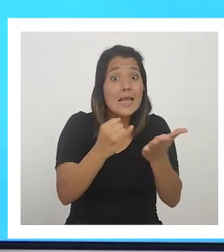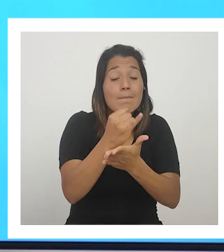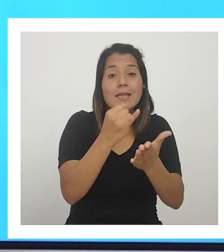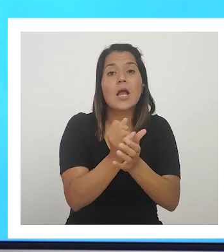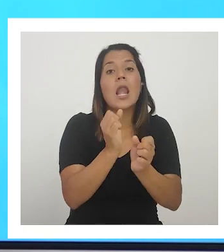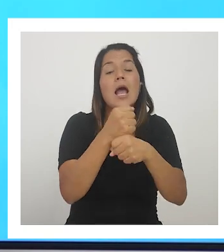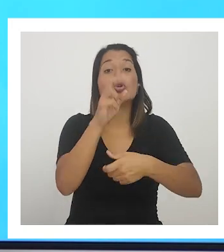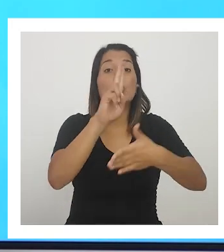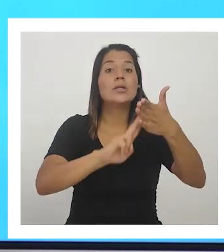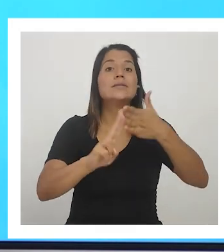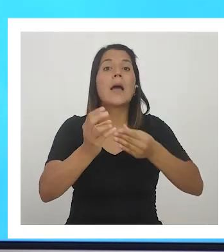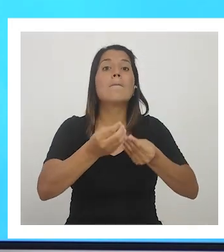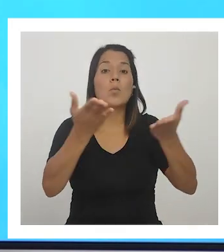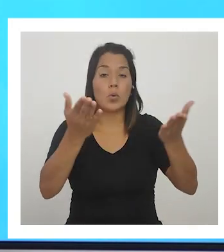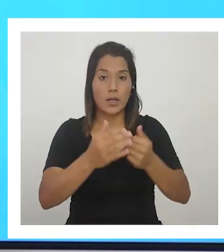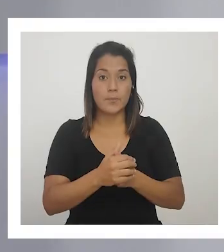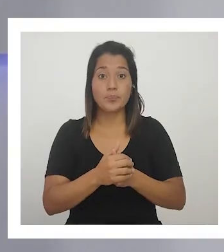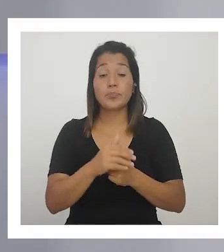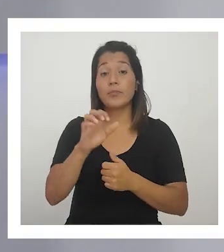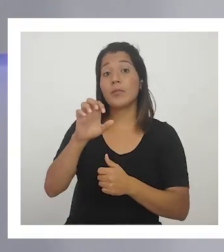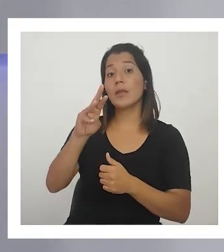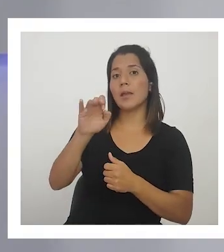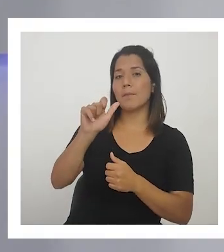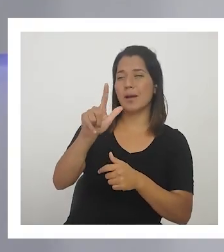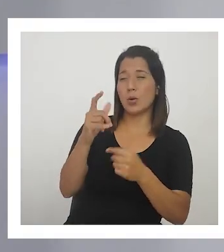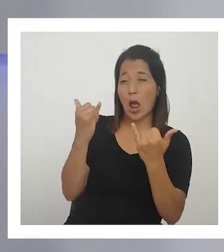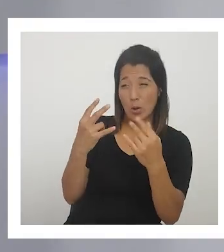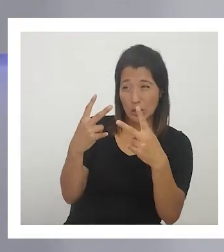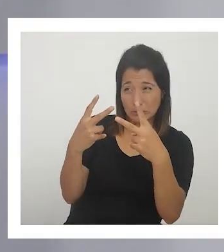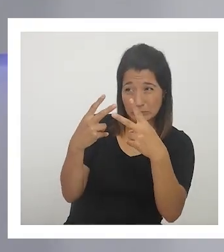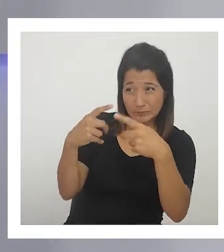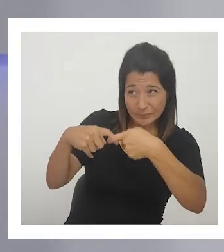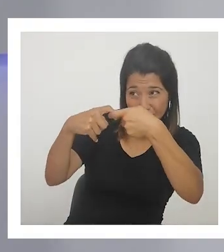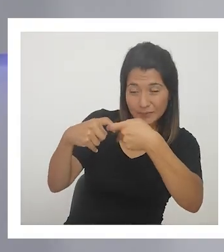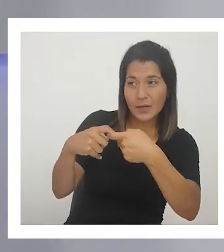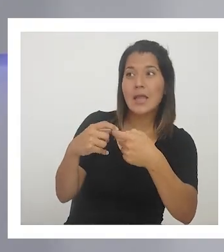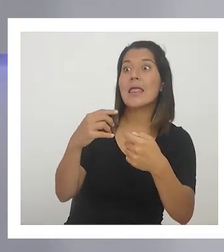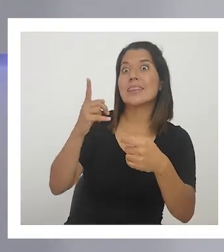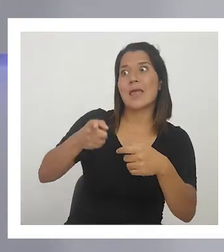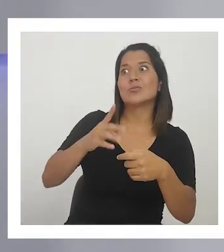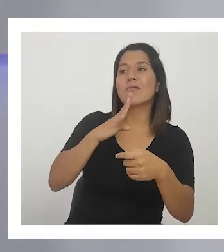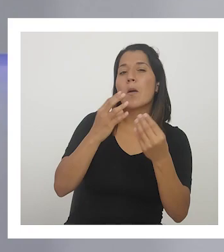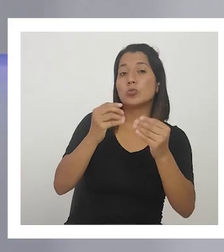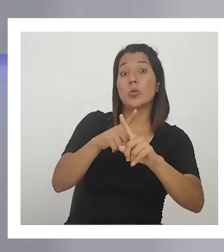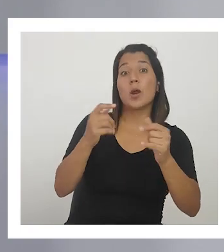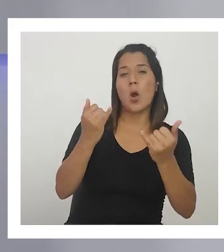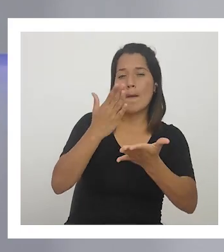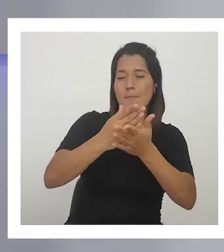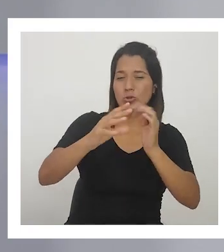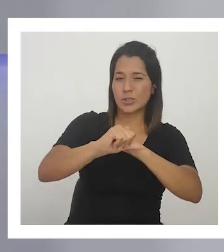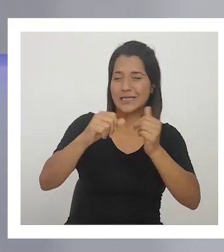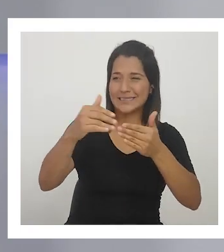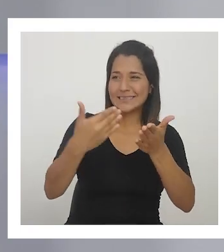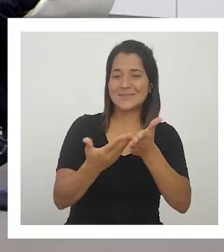universidades públicas. Don Emanuel, lo voy a interrumpir un momentito. Claro. Tenemos mucho de qué conversar, pero vamos a hacer una pausa comercial, ya casi volvemos.